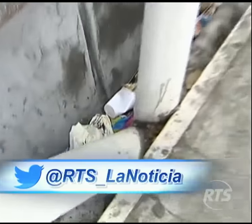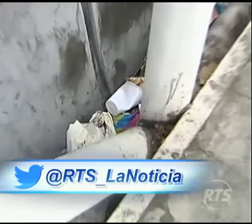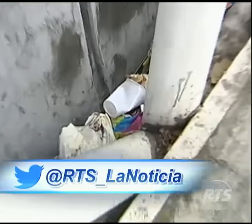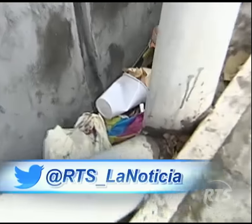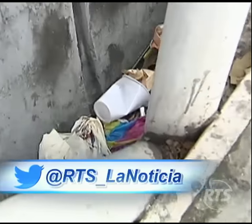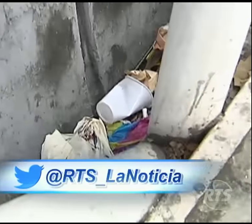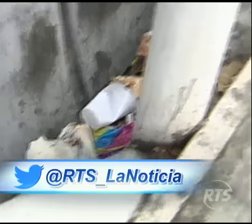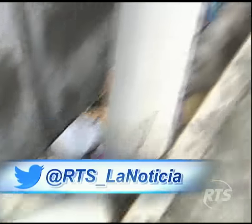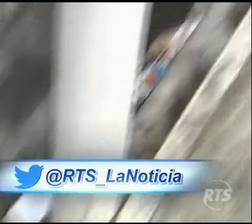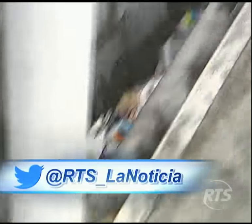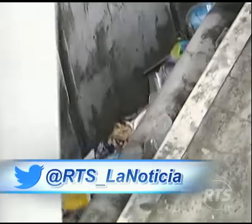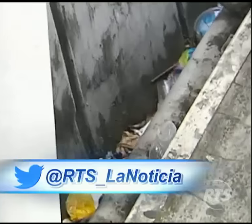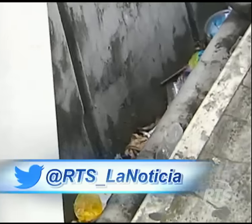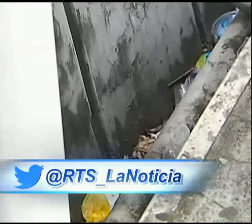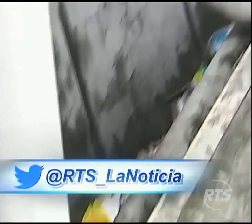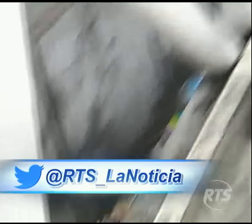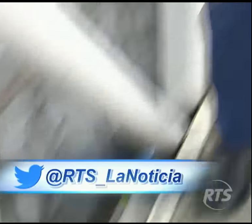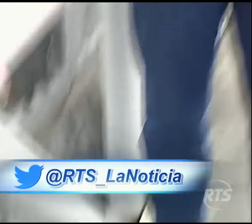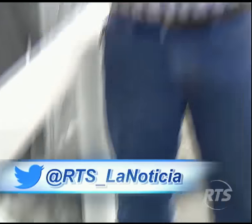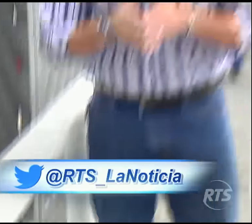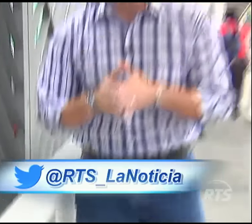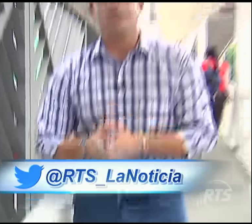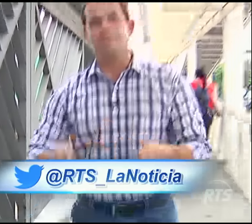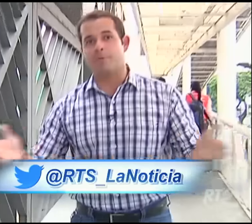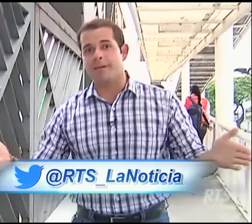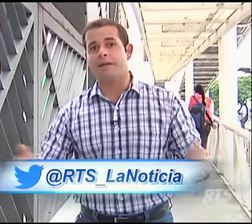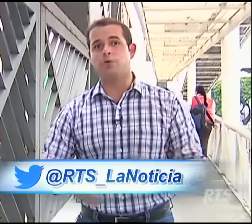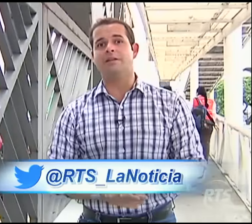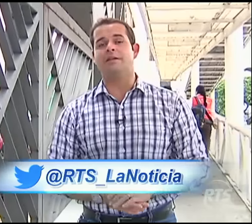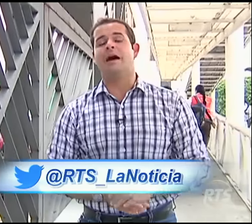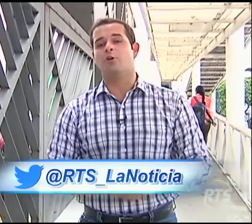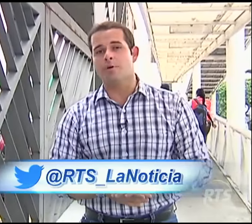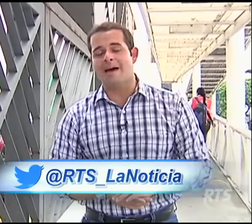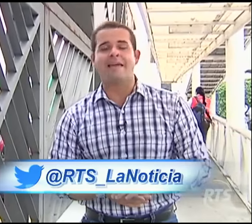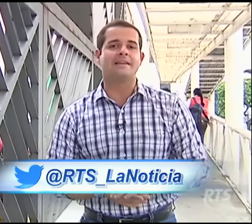que las autoridades realizarían para brindarles seguridad.